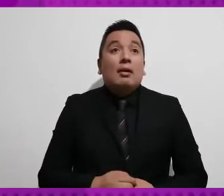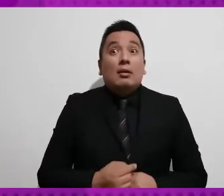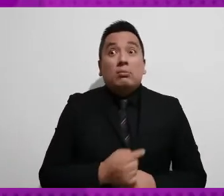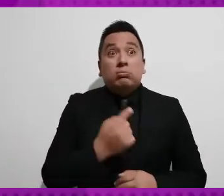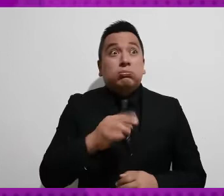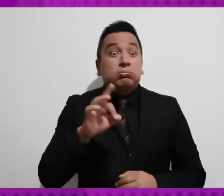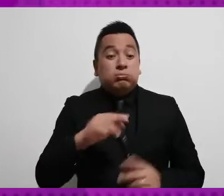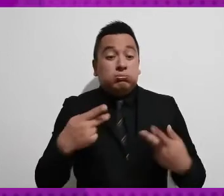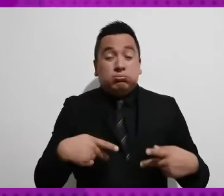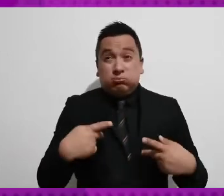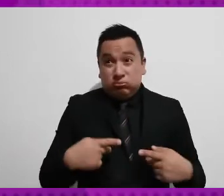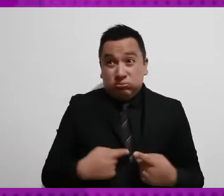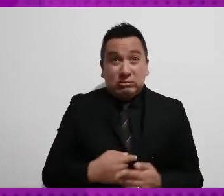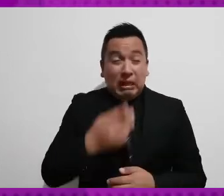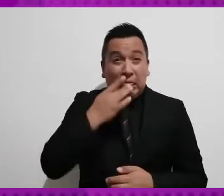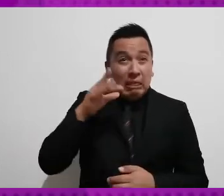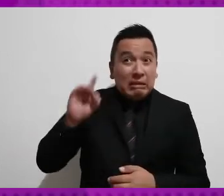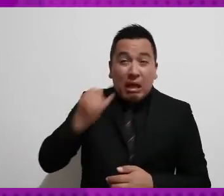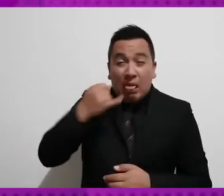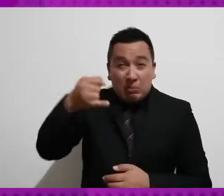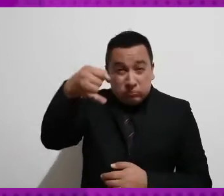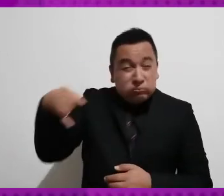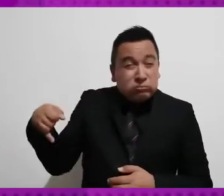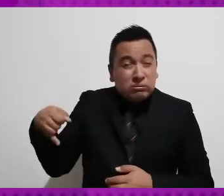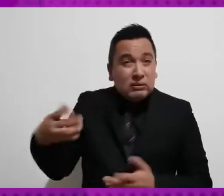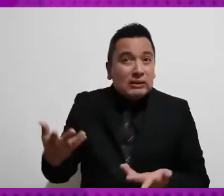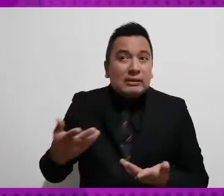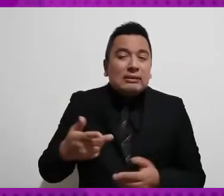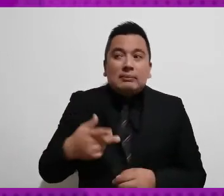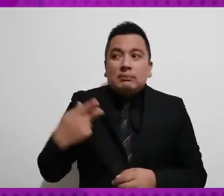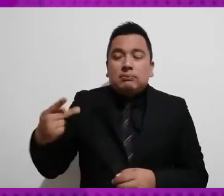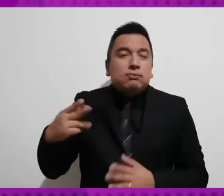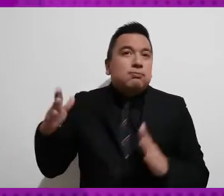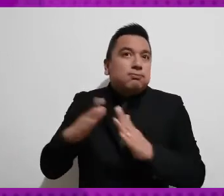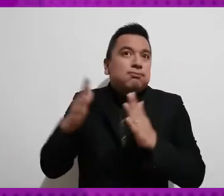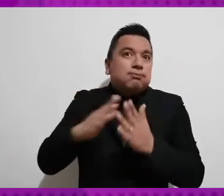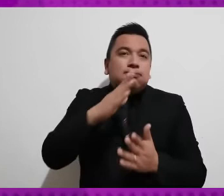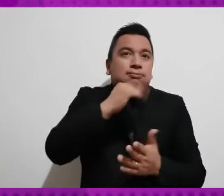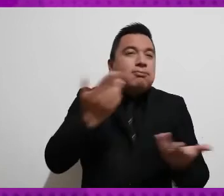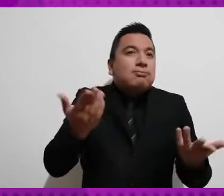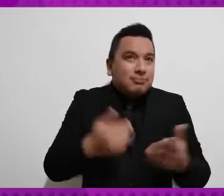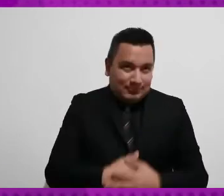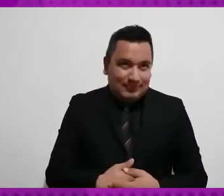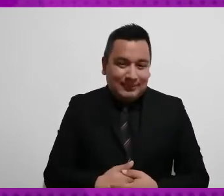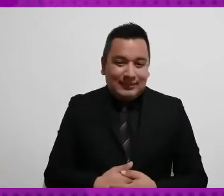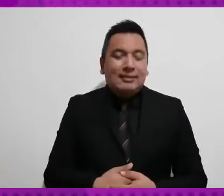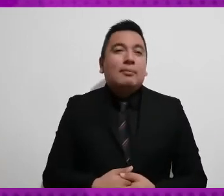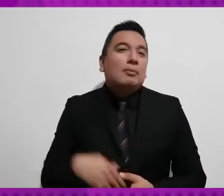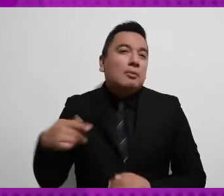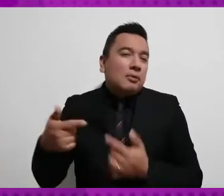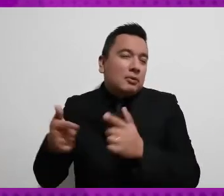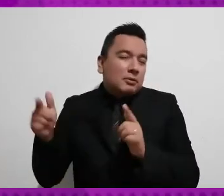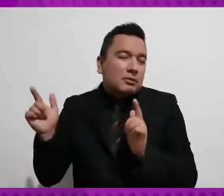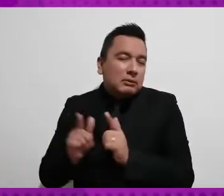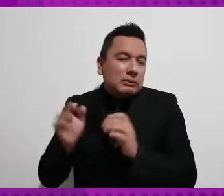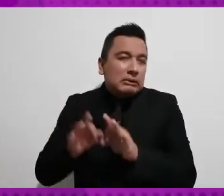ciudadanía, en este caso de la ciudadanía que pertenece al grupo LGBTIQ+, o incluso algunos otros grupos que